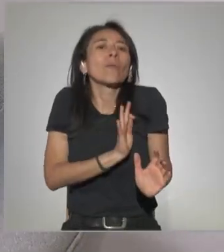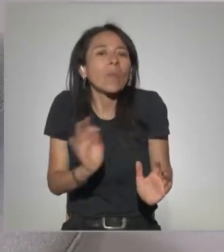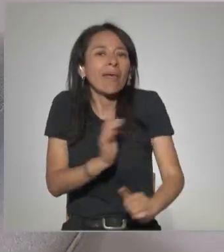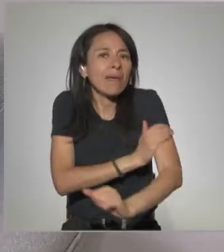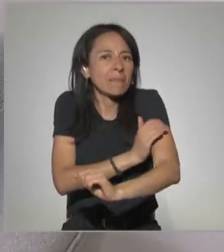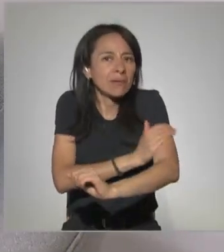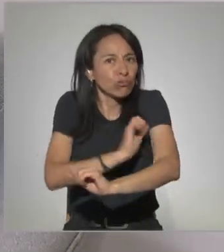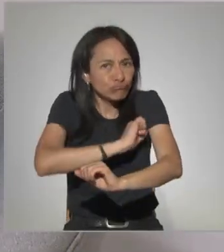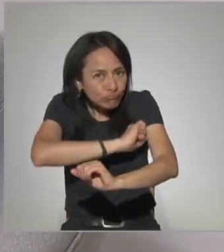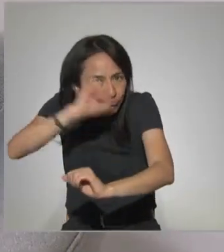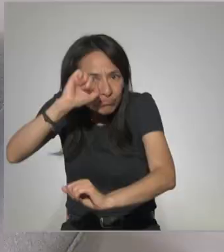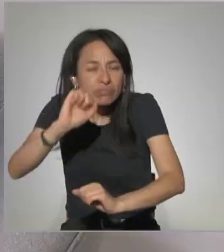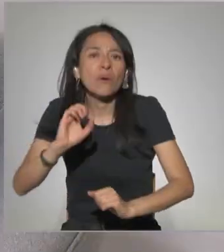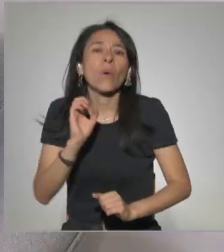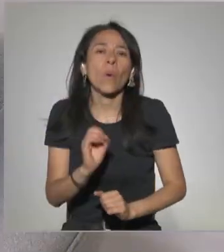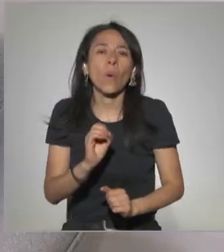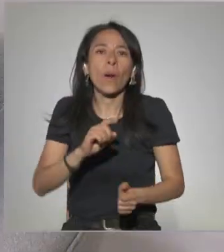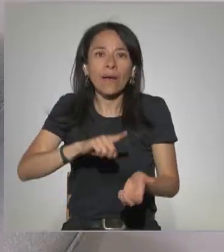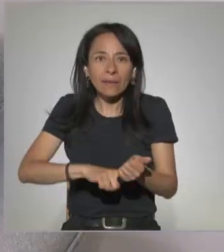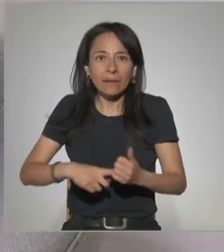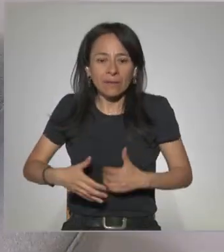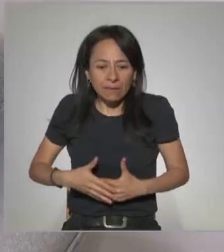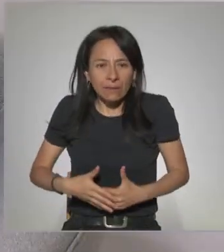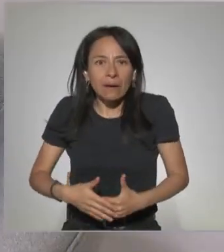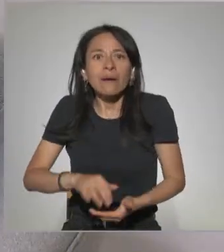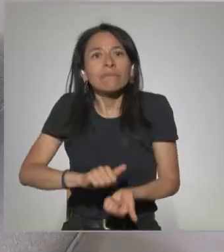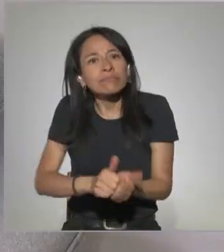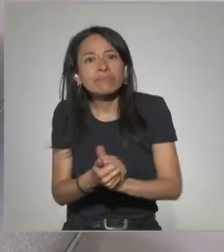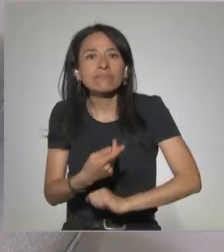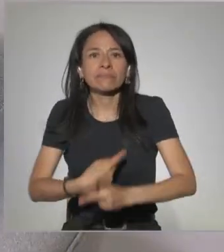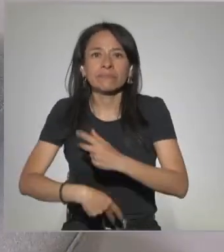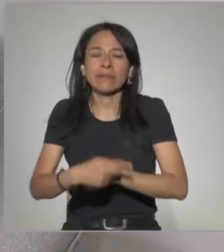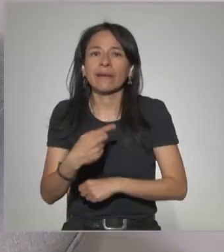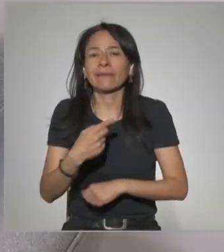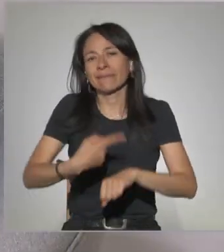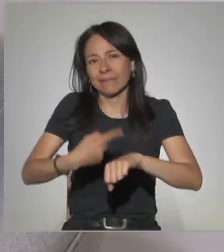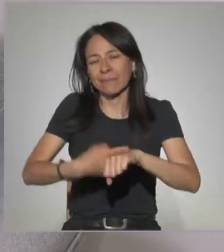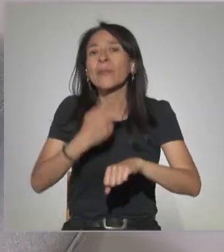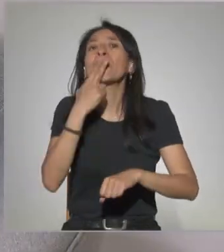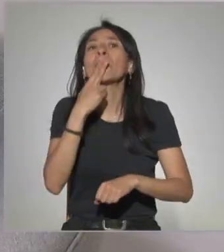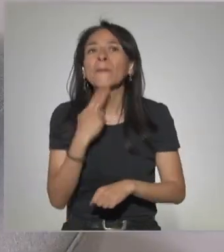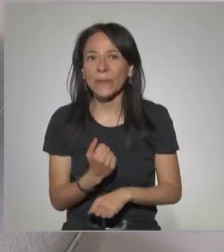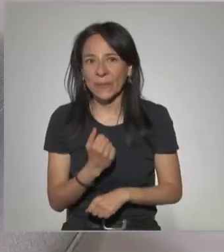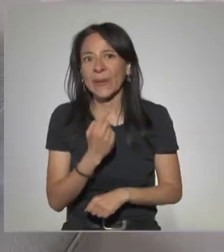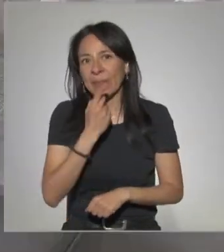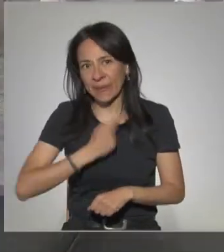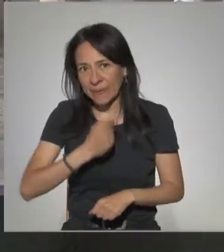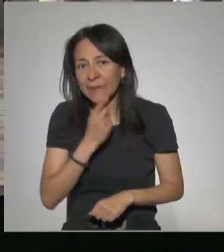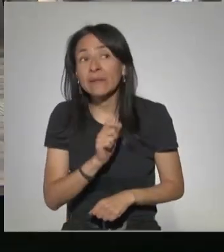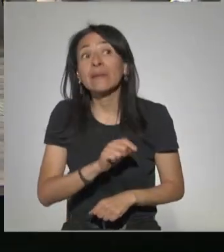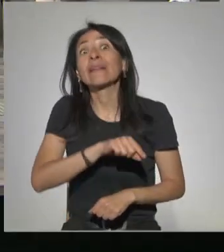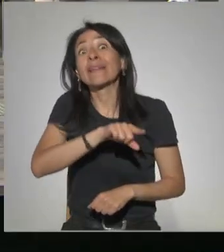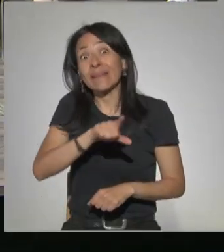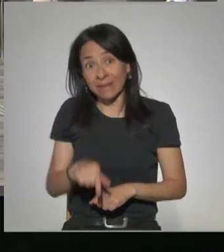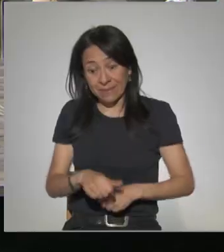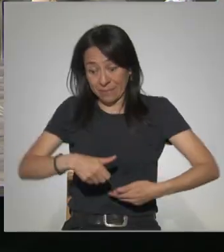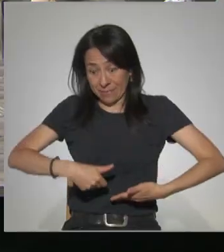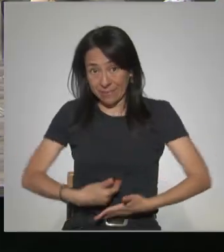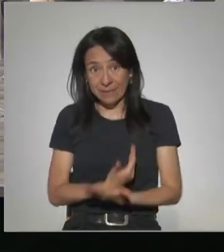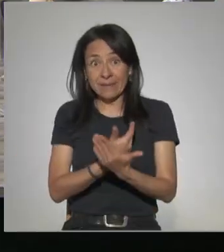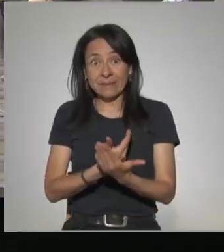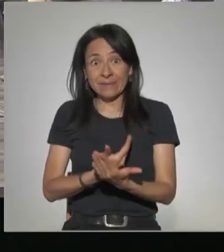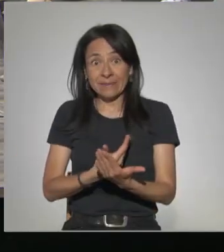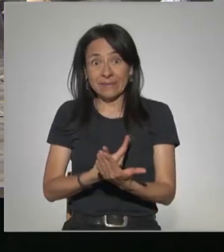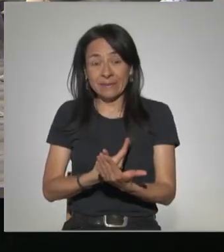preeclampsia o diabetes gestacional. Ya una vez en el posparto, pues esta parte de dificultar